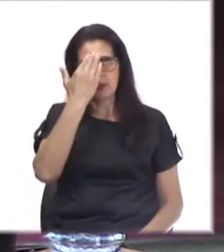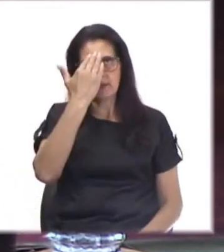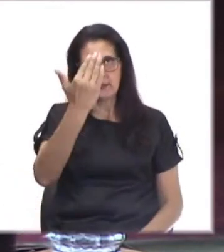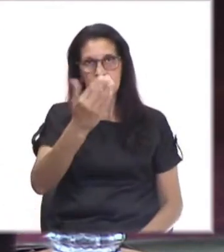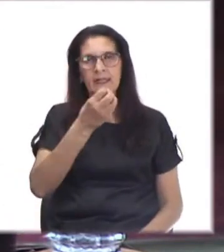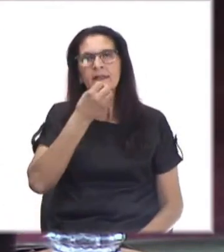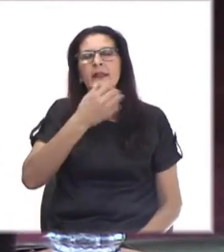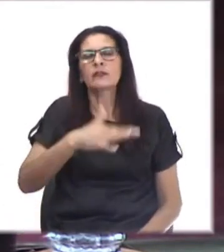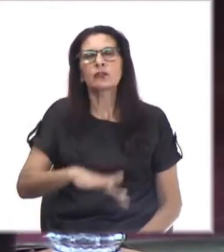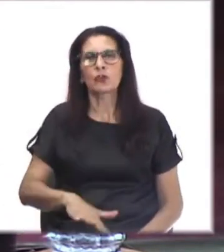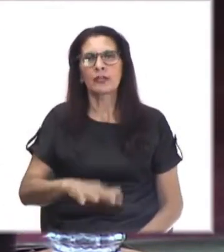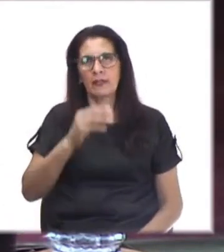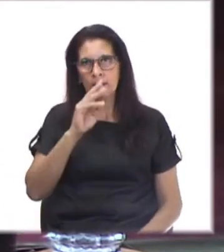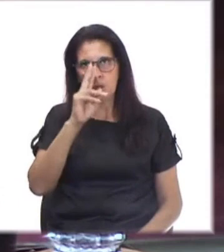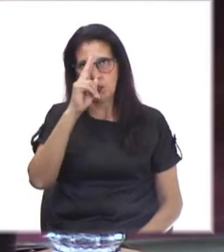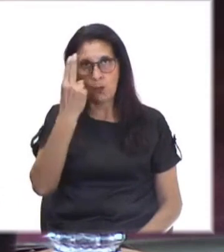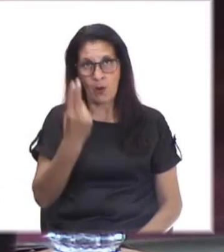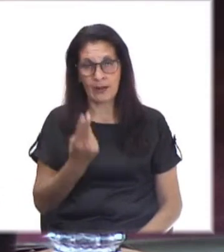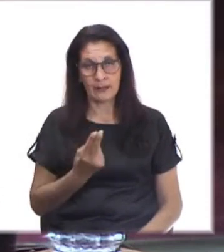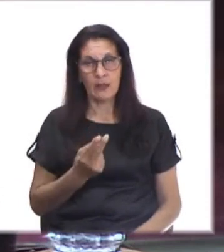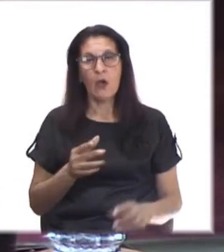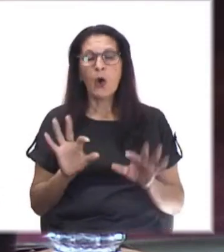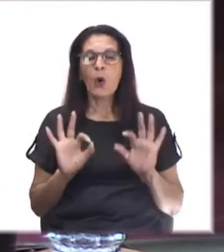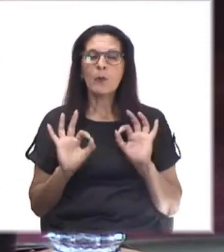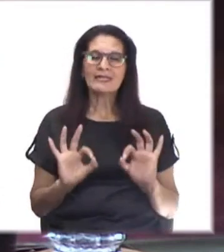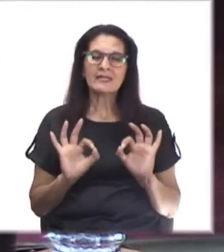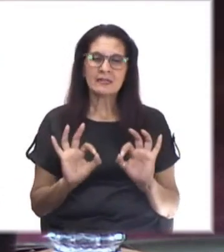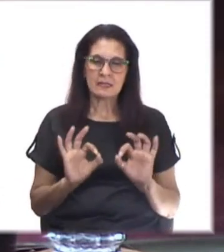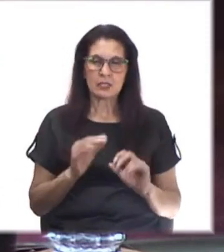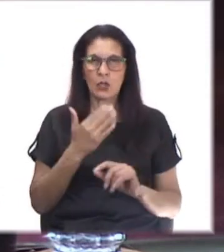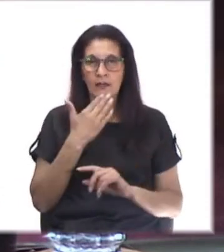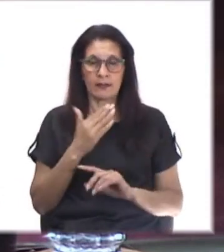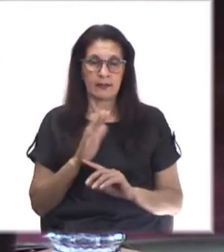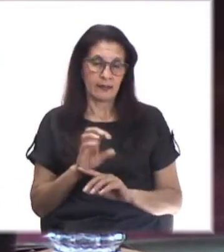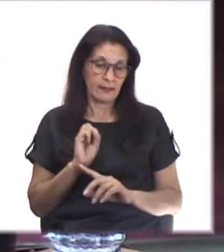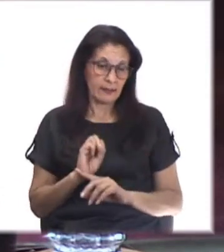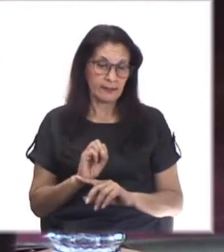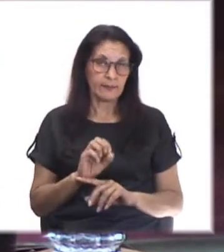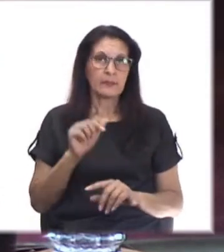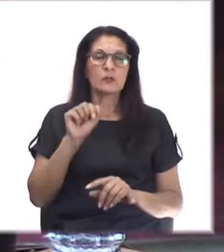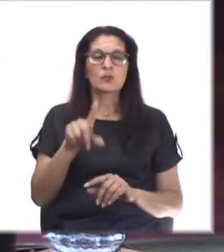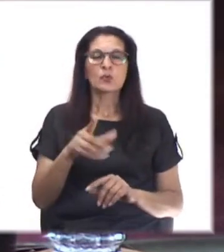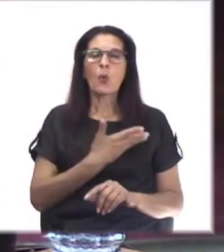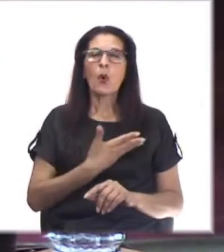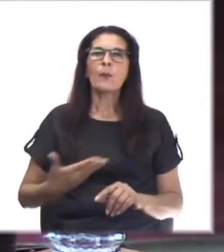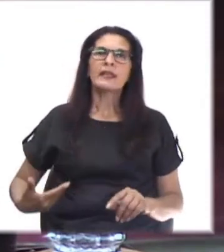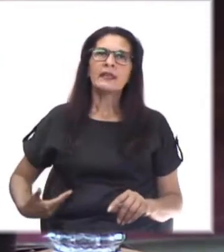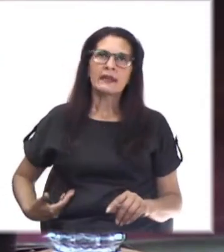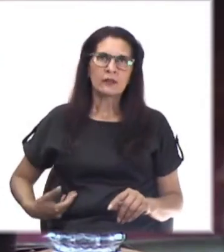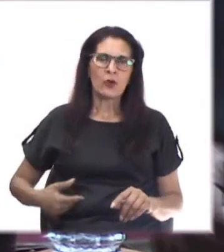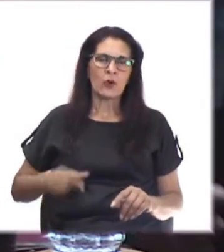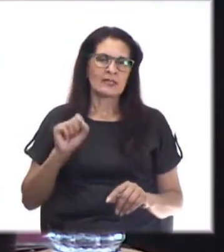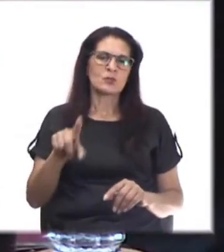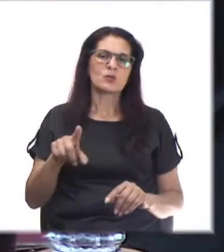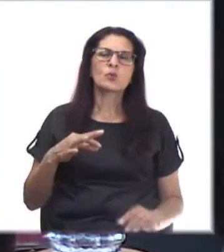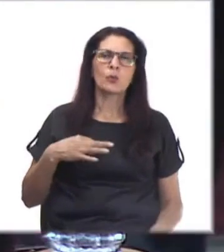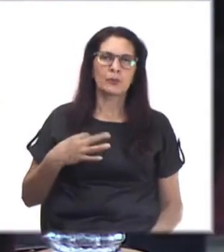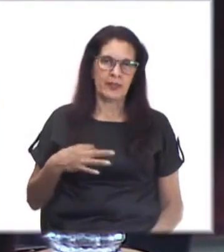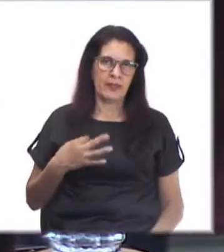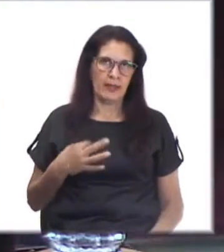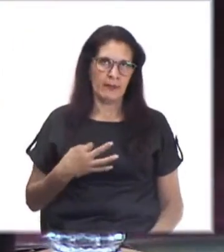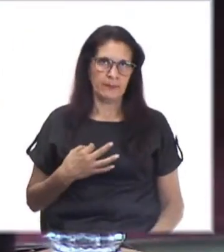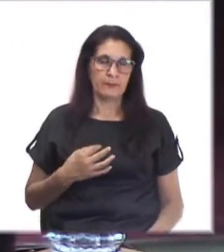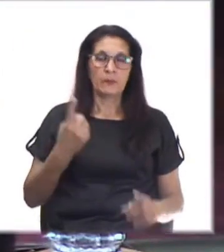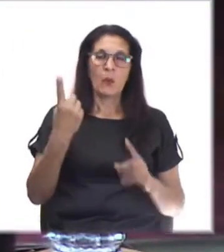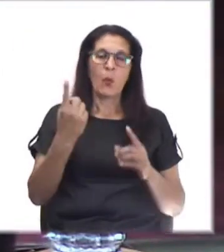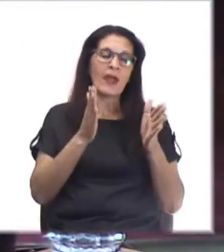del Uruguay. Como es sencillo de entender, sus gobiernos conllevan la impronta que distinguió su vida. Una cosa son